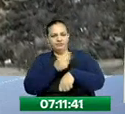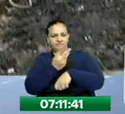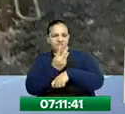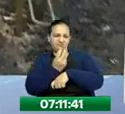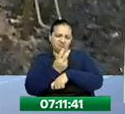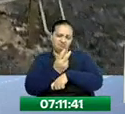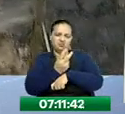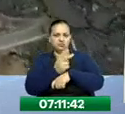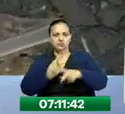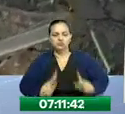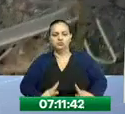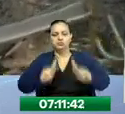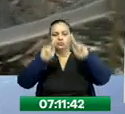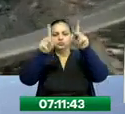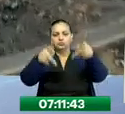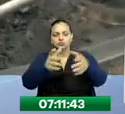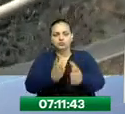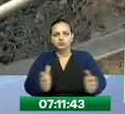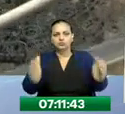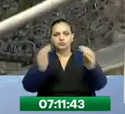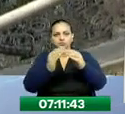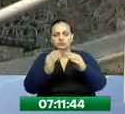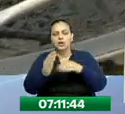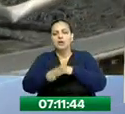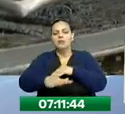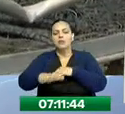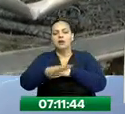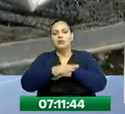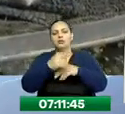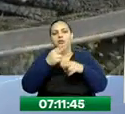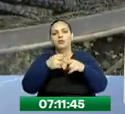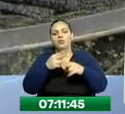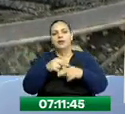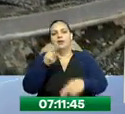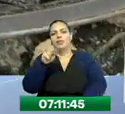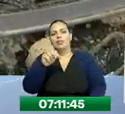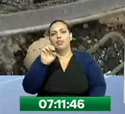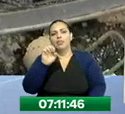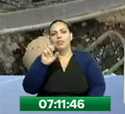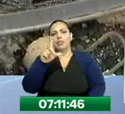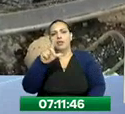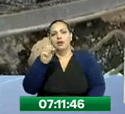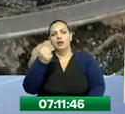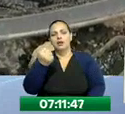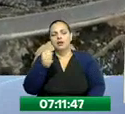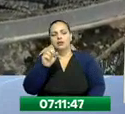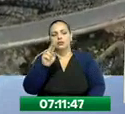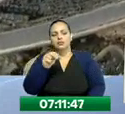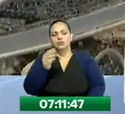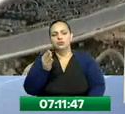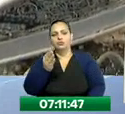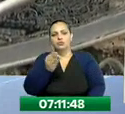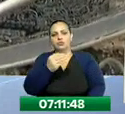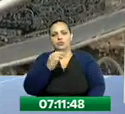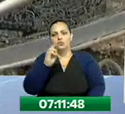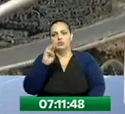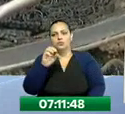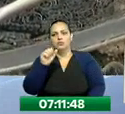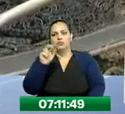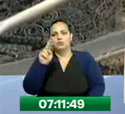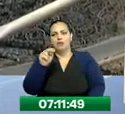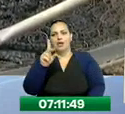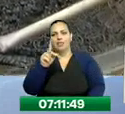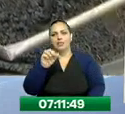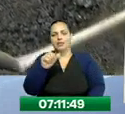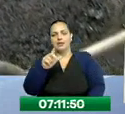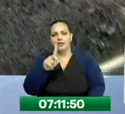isla Trinitaria. Prácticamente usted baja el primer puente, está la toma de Interagua, el tanque, y de ahí